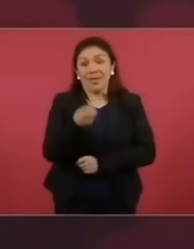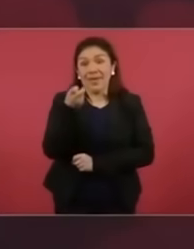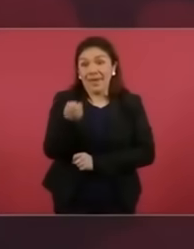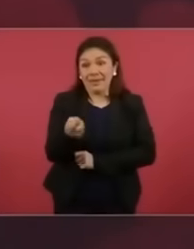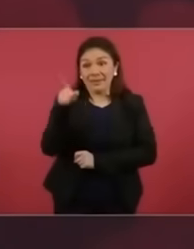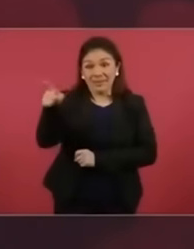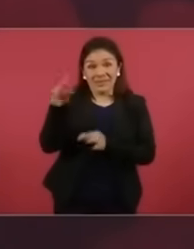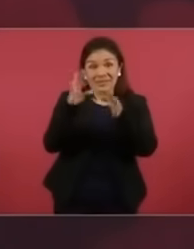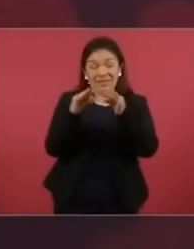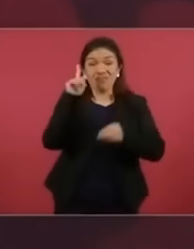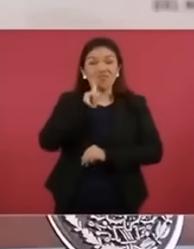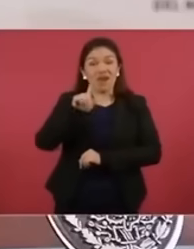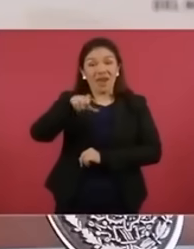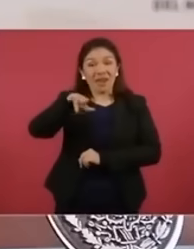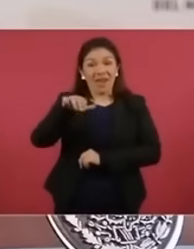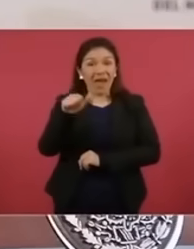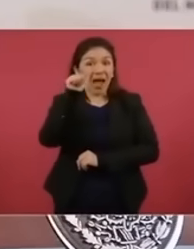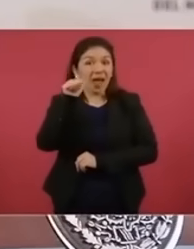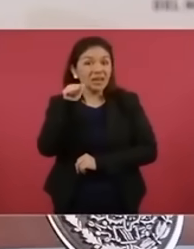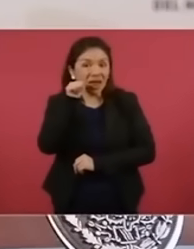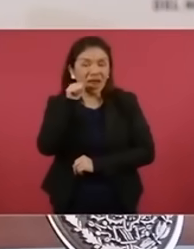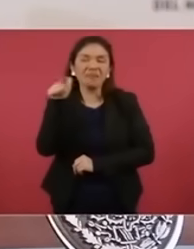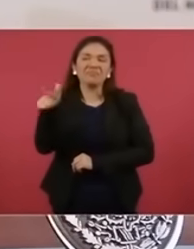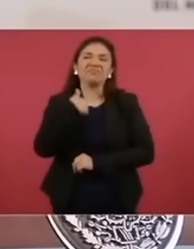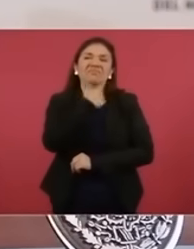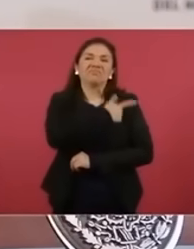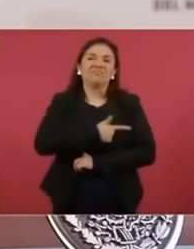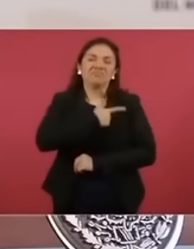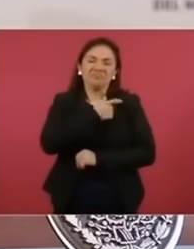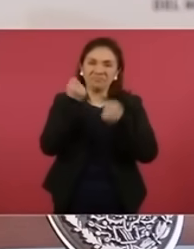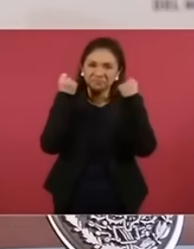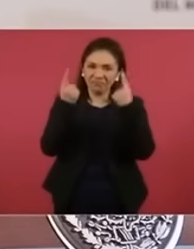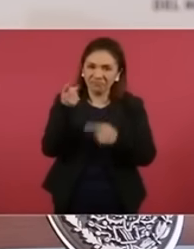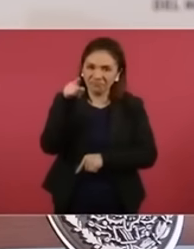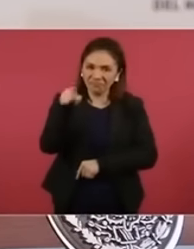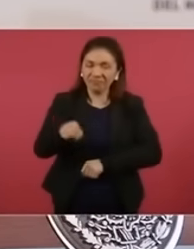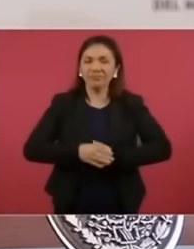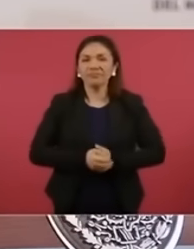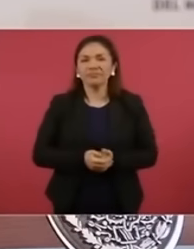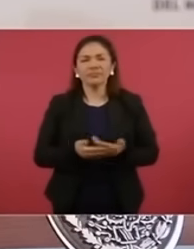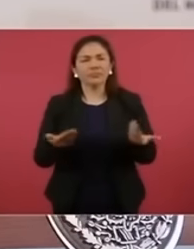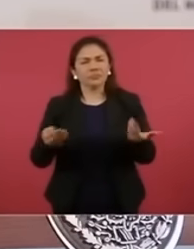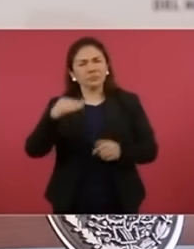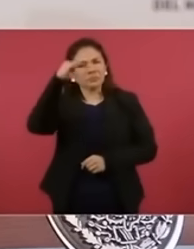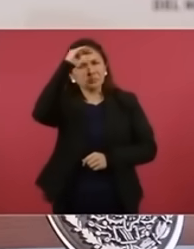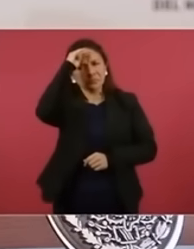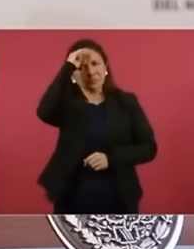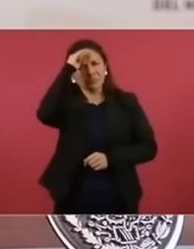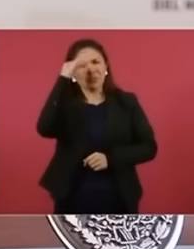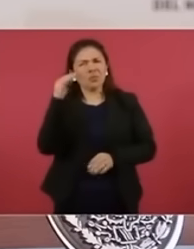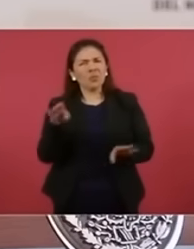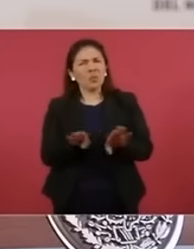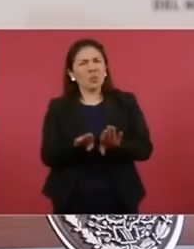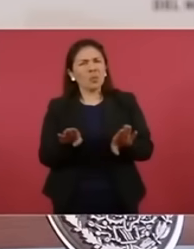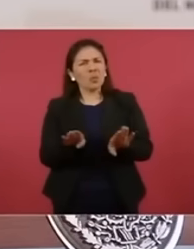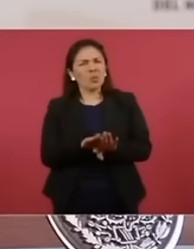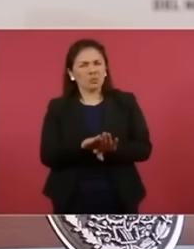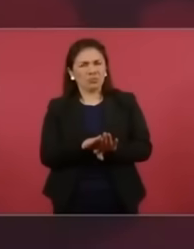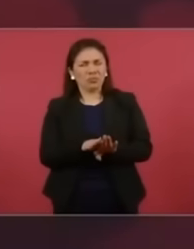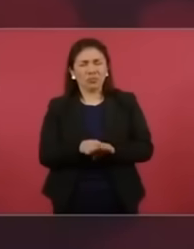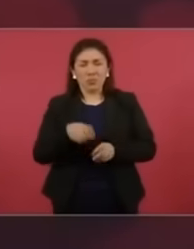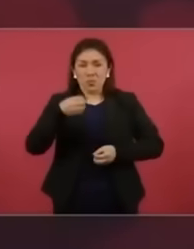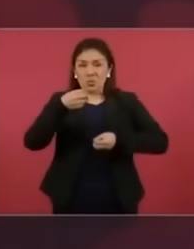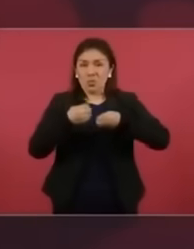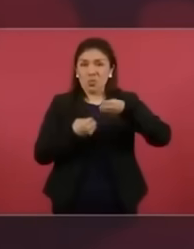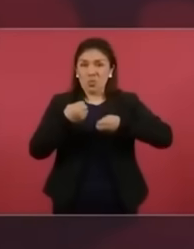negamos millones cientos de miles todos los meses inmigrantes entrar en los Estados Unidos pueden pedir